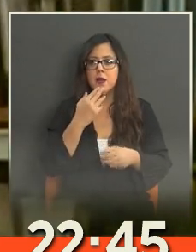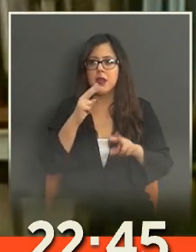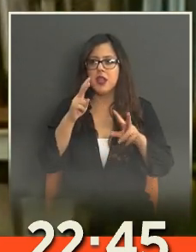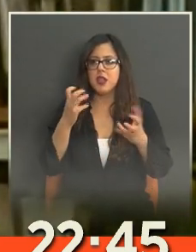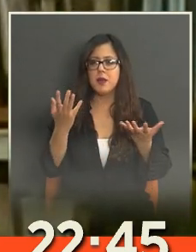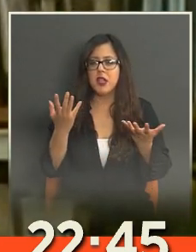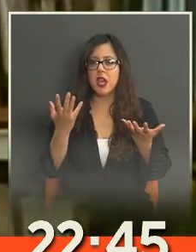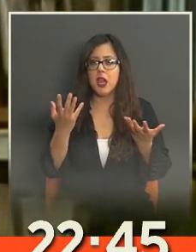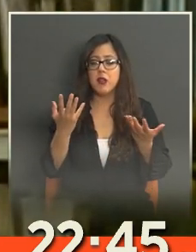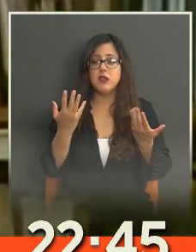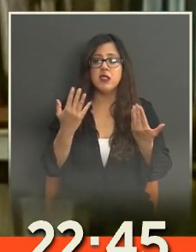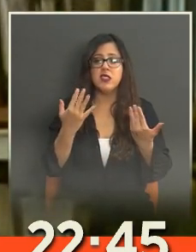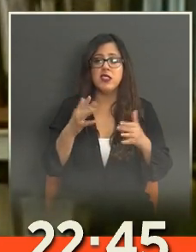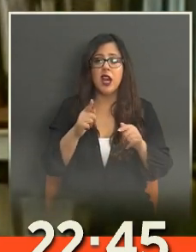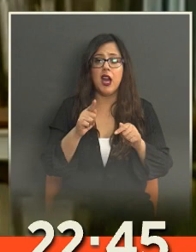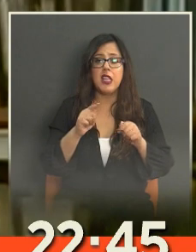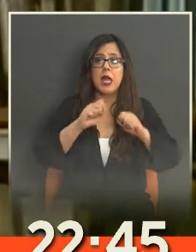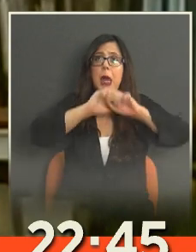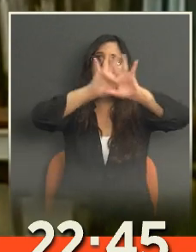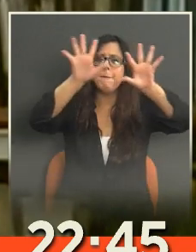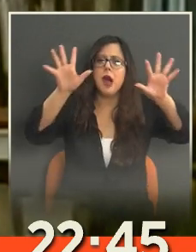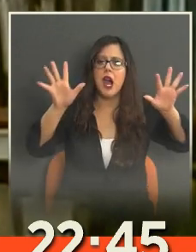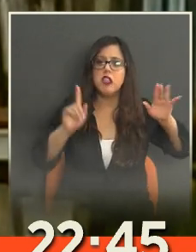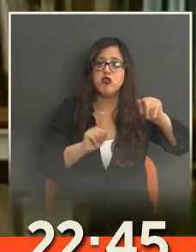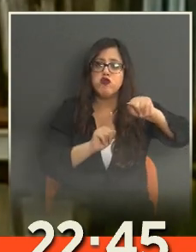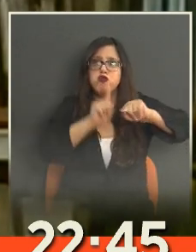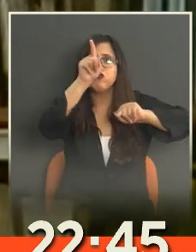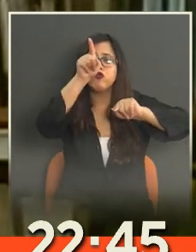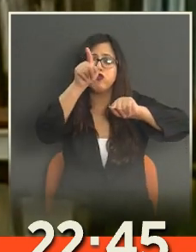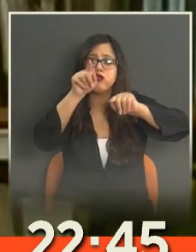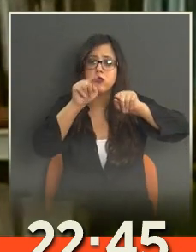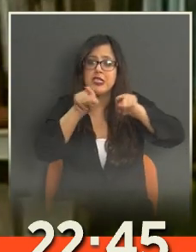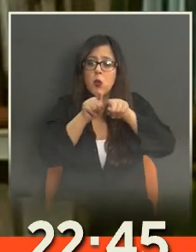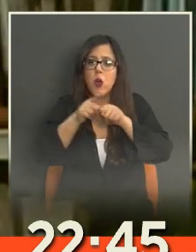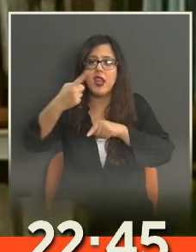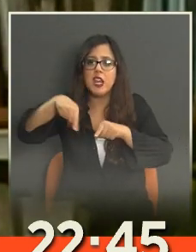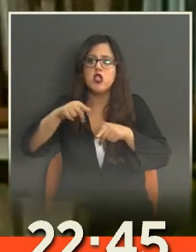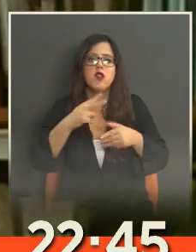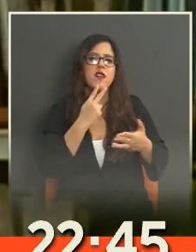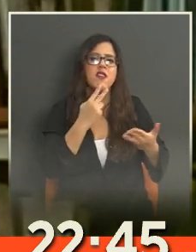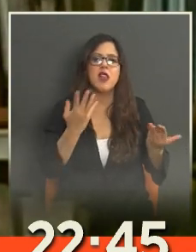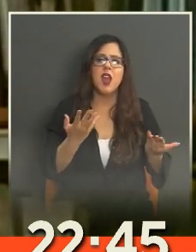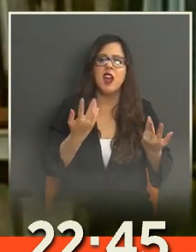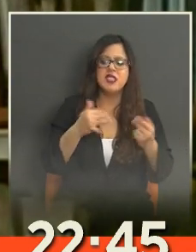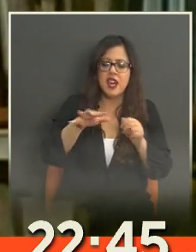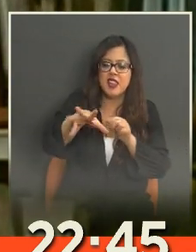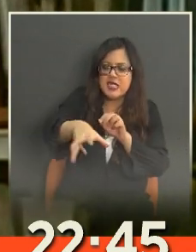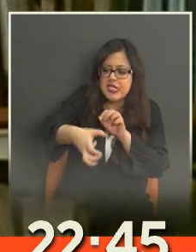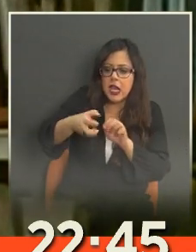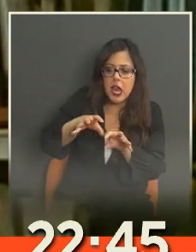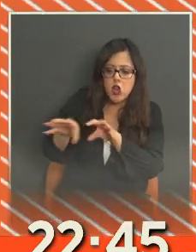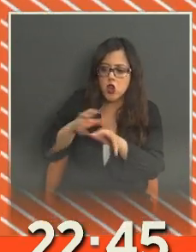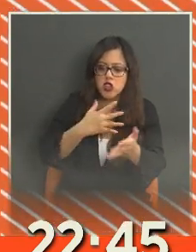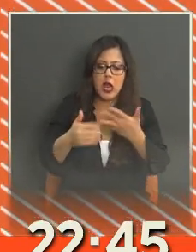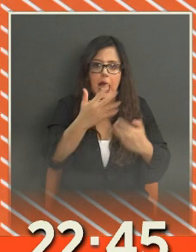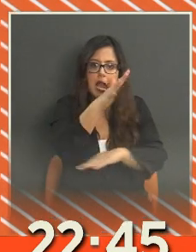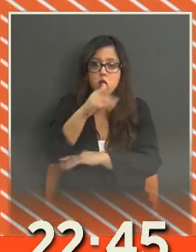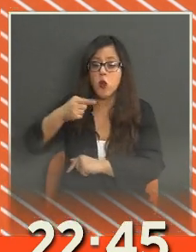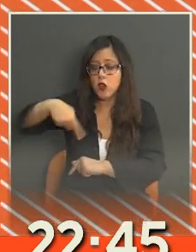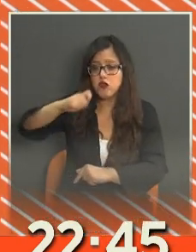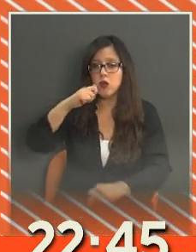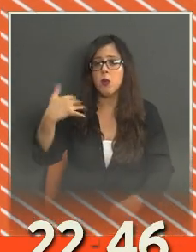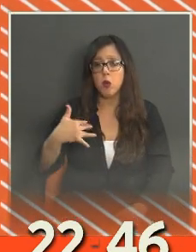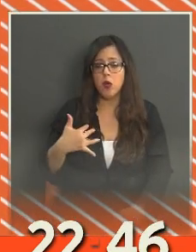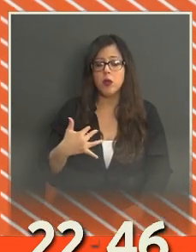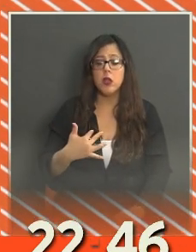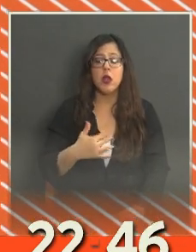elementos así pero en general su desarrollada 12 viven de la exportación de recursos naturales proyectos muy importantes aunque según